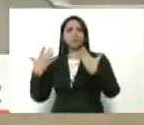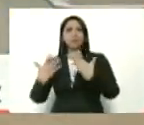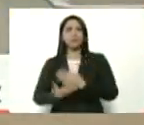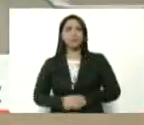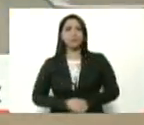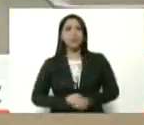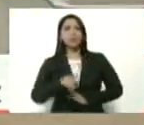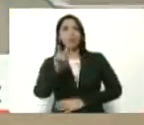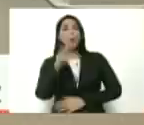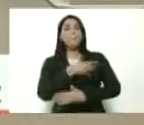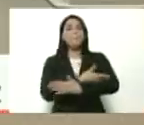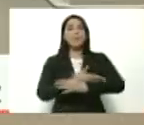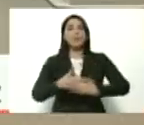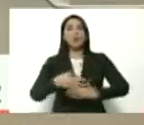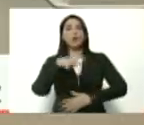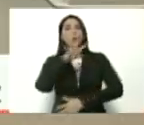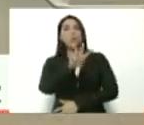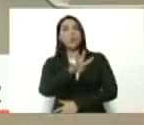Exactamente